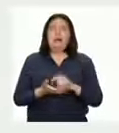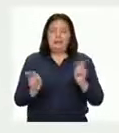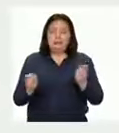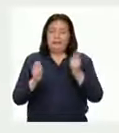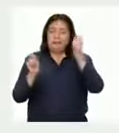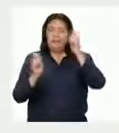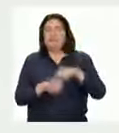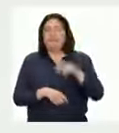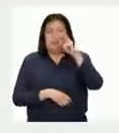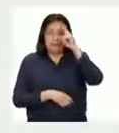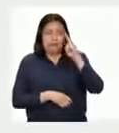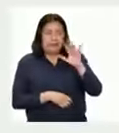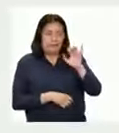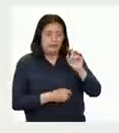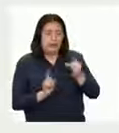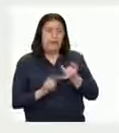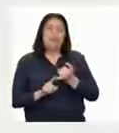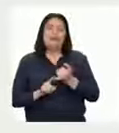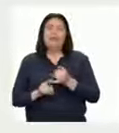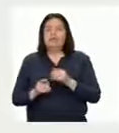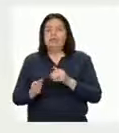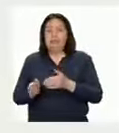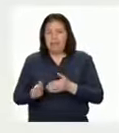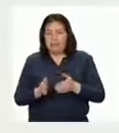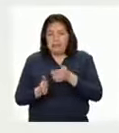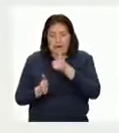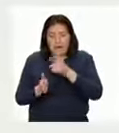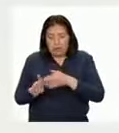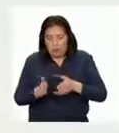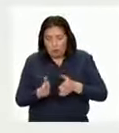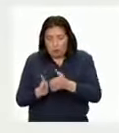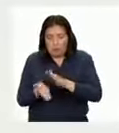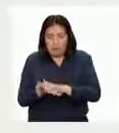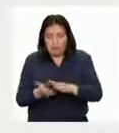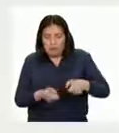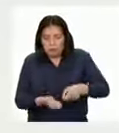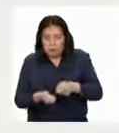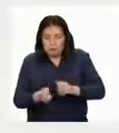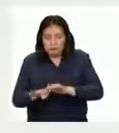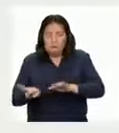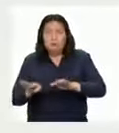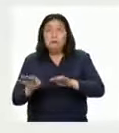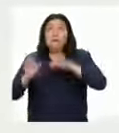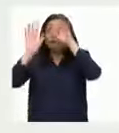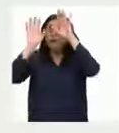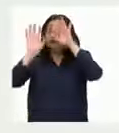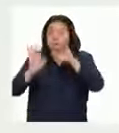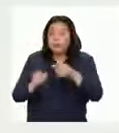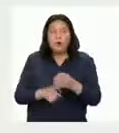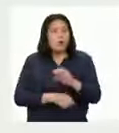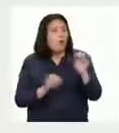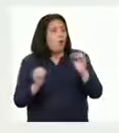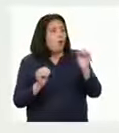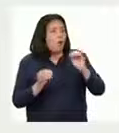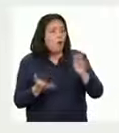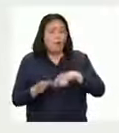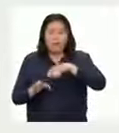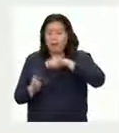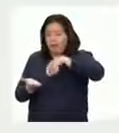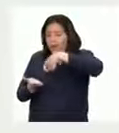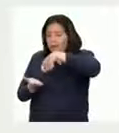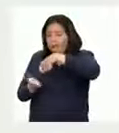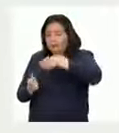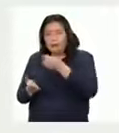de la Candelaria, la limpieza de los canales en la que participa toda la comunidad para contar con agua en épocas de siembra, o las recetas secretas de